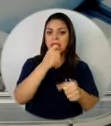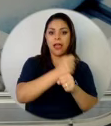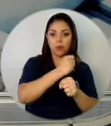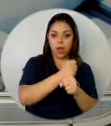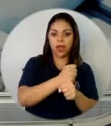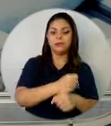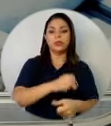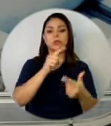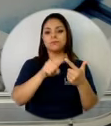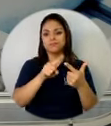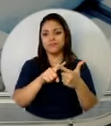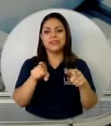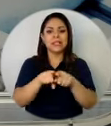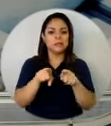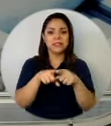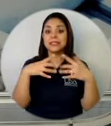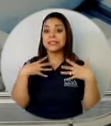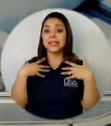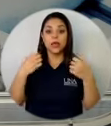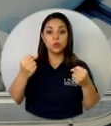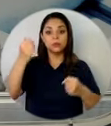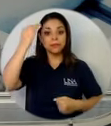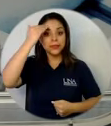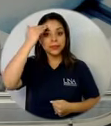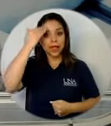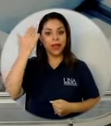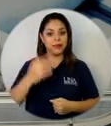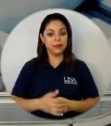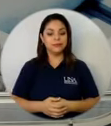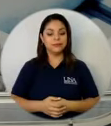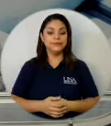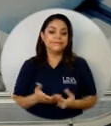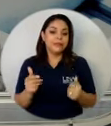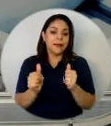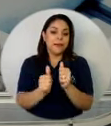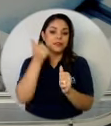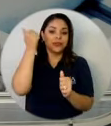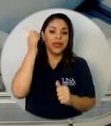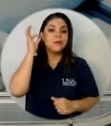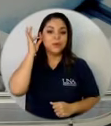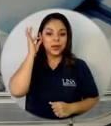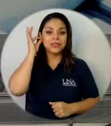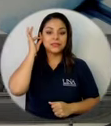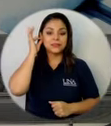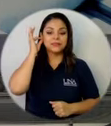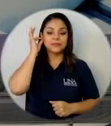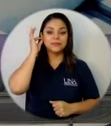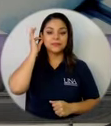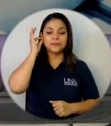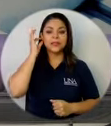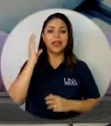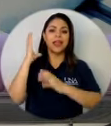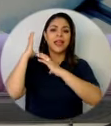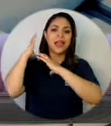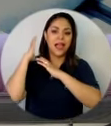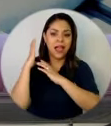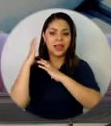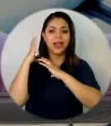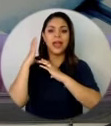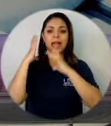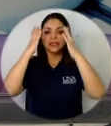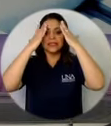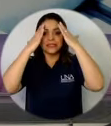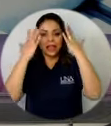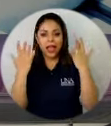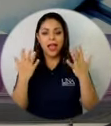vimos, pero también, por ejemplo, en ámbitos de salud mental. Salud mental, la mayoría son mujeres. Exacto. La carga,